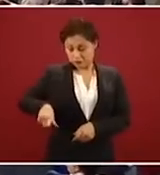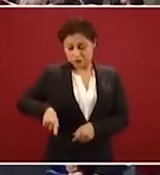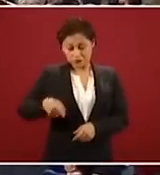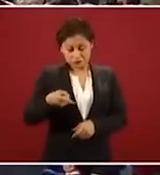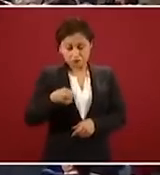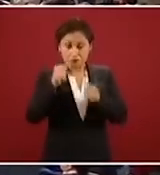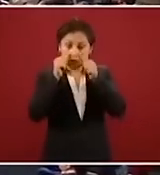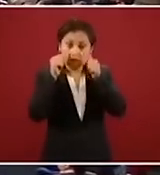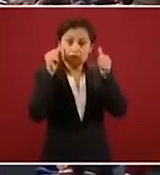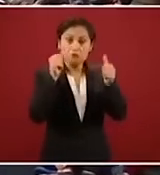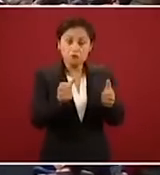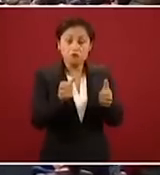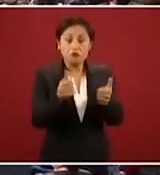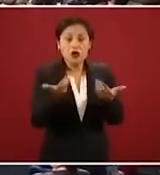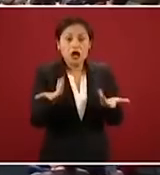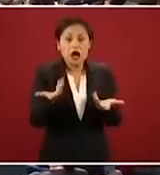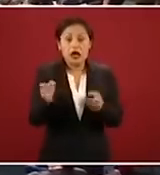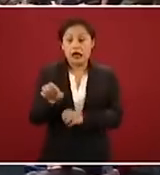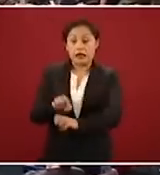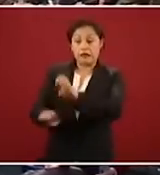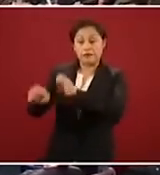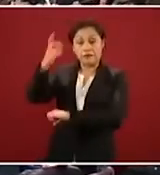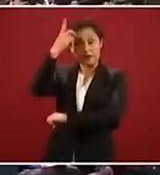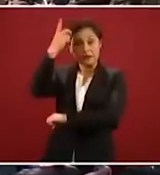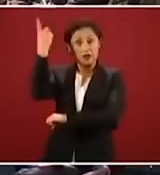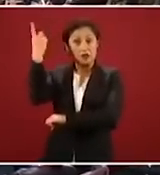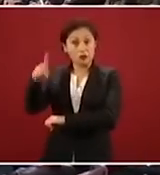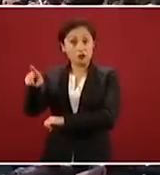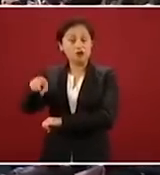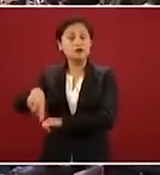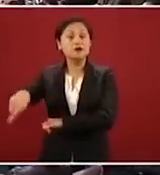eso. Esto es una situación